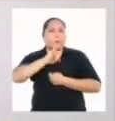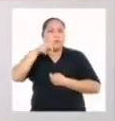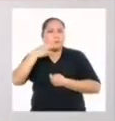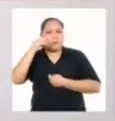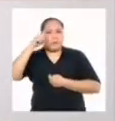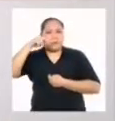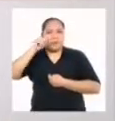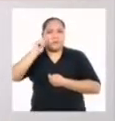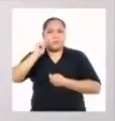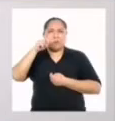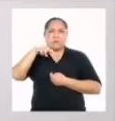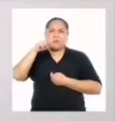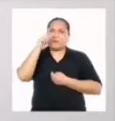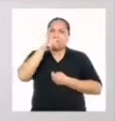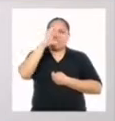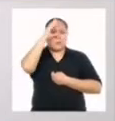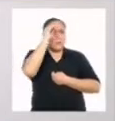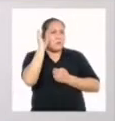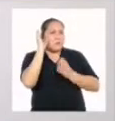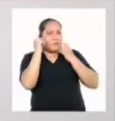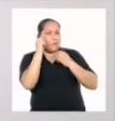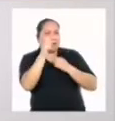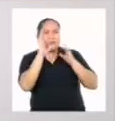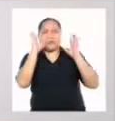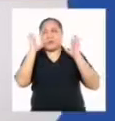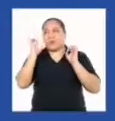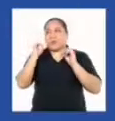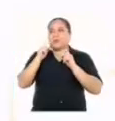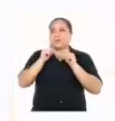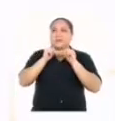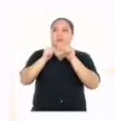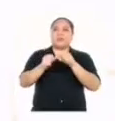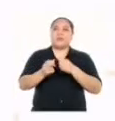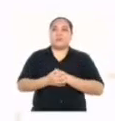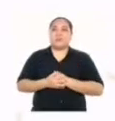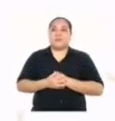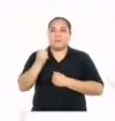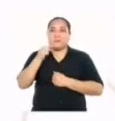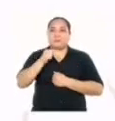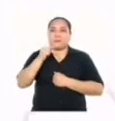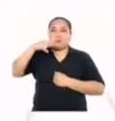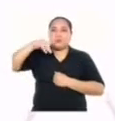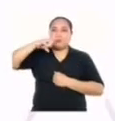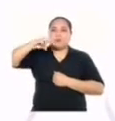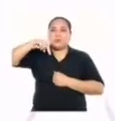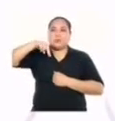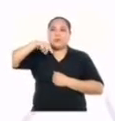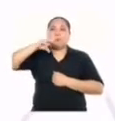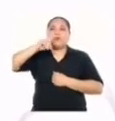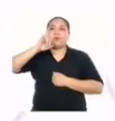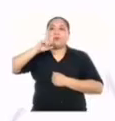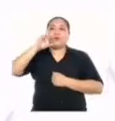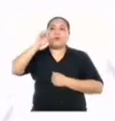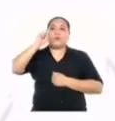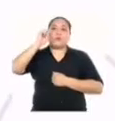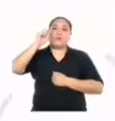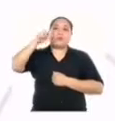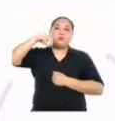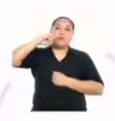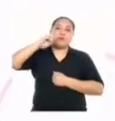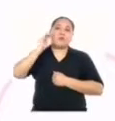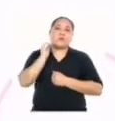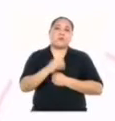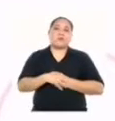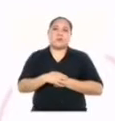Jonathan, ese chico se parece bastante a ti. Bueno, sigamos. Con el módulo de Sonobe podemos generar